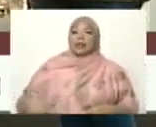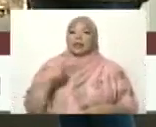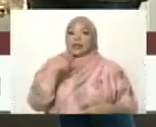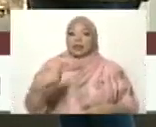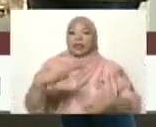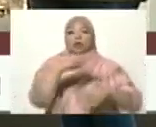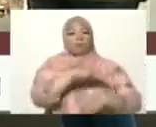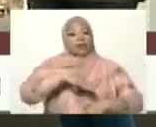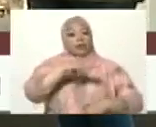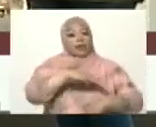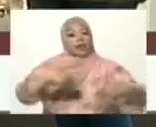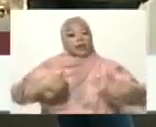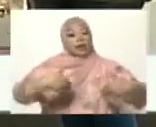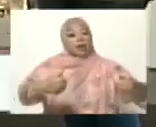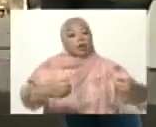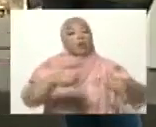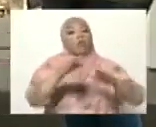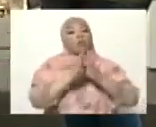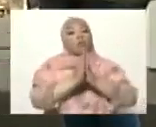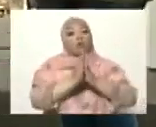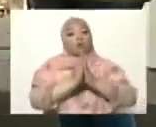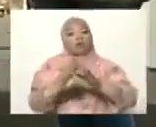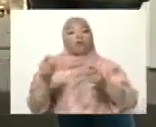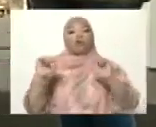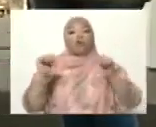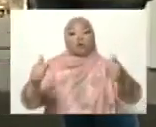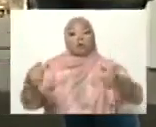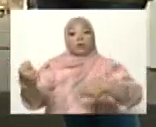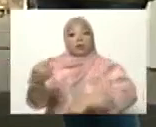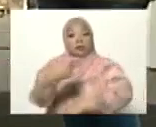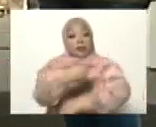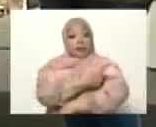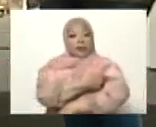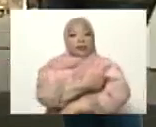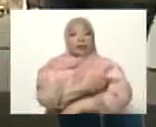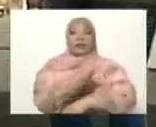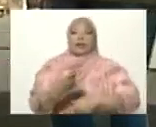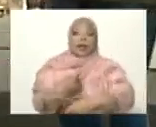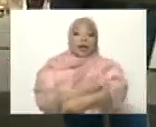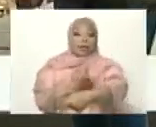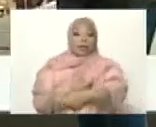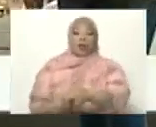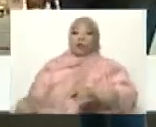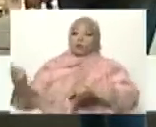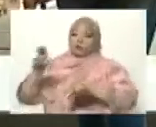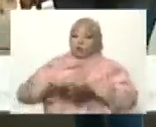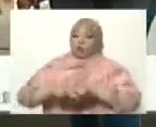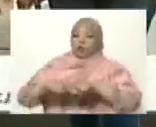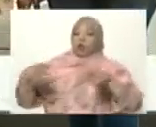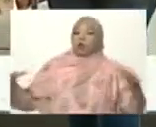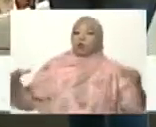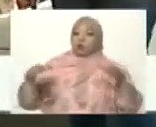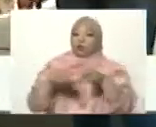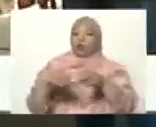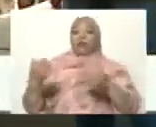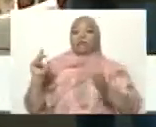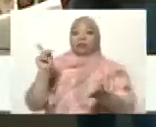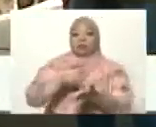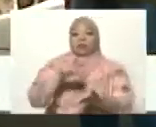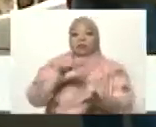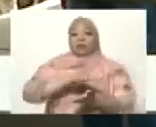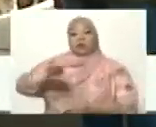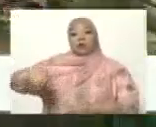Magali, vamos a hacer barrido, todo el mundo a reforzar. Siéntense, hermanos y hermanas. Aquí estamos con las brigadas. Ustedes forman parte de las